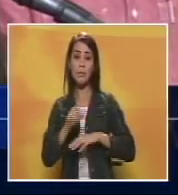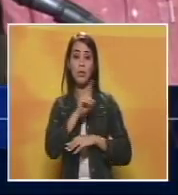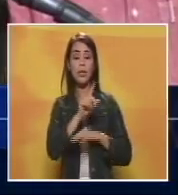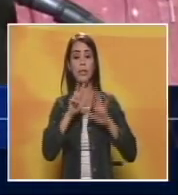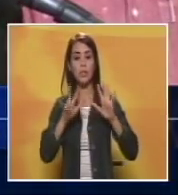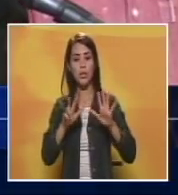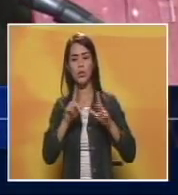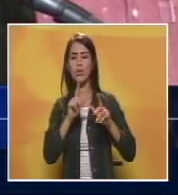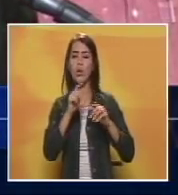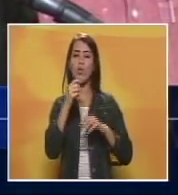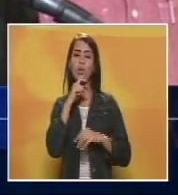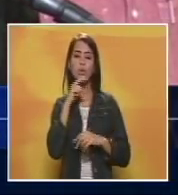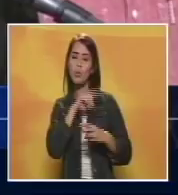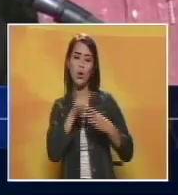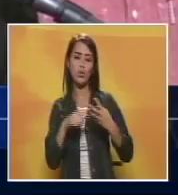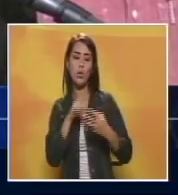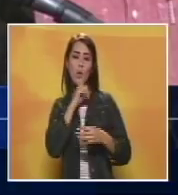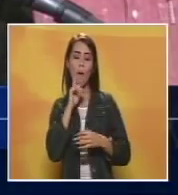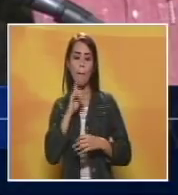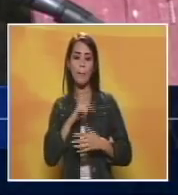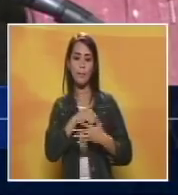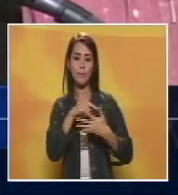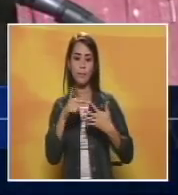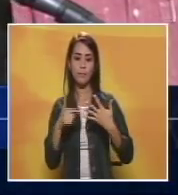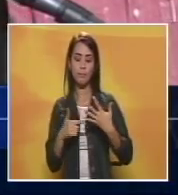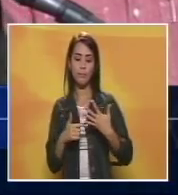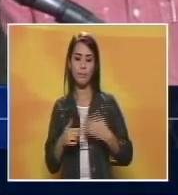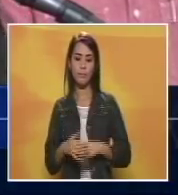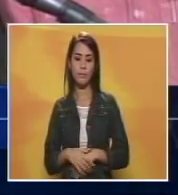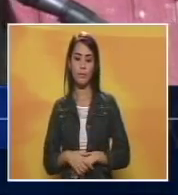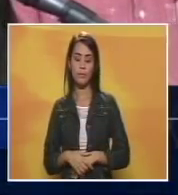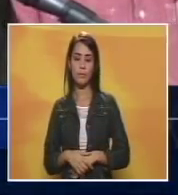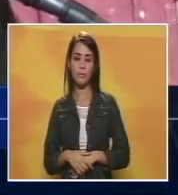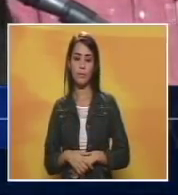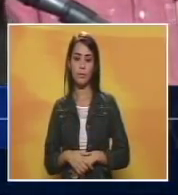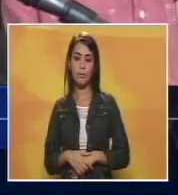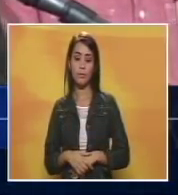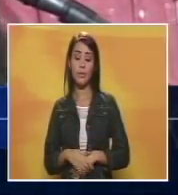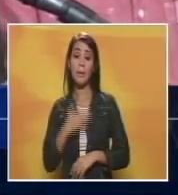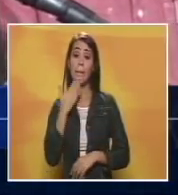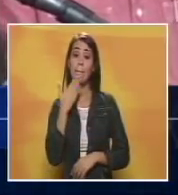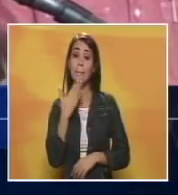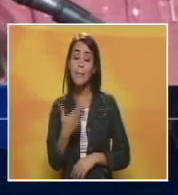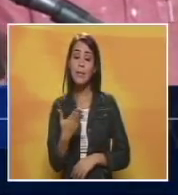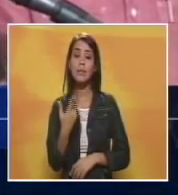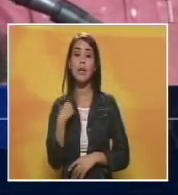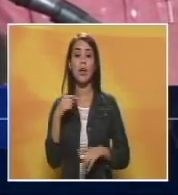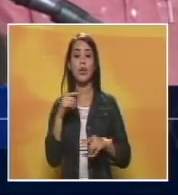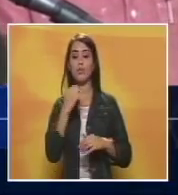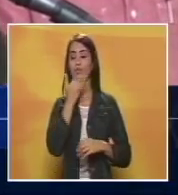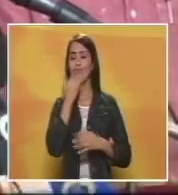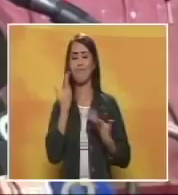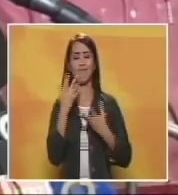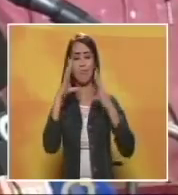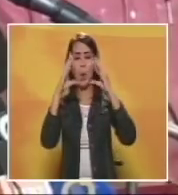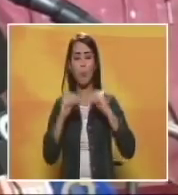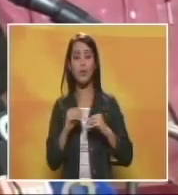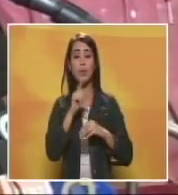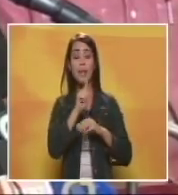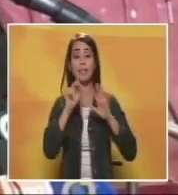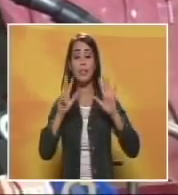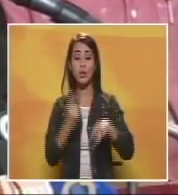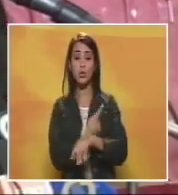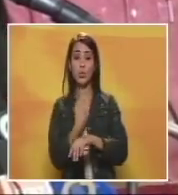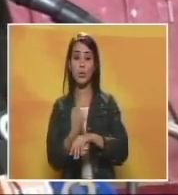de octubre, Santa Rita, Las Tuberías, Chino Julio y la avenida Guajira reclamaron debido a que la falla de luz duró más de